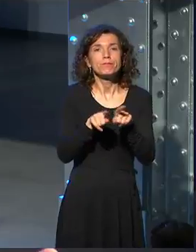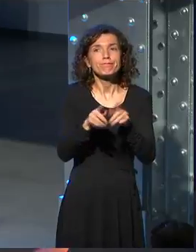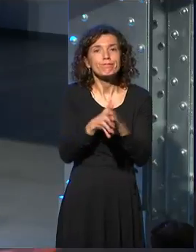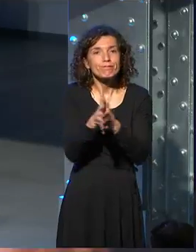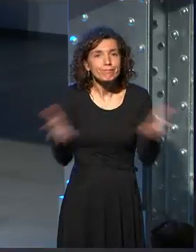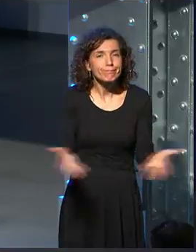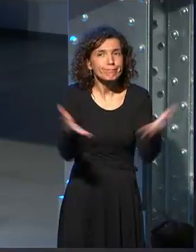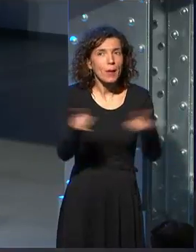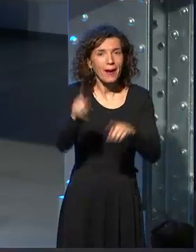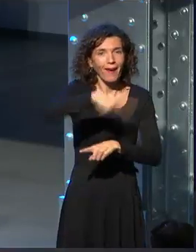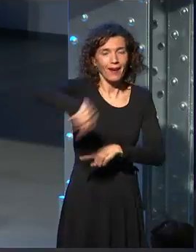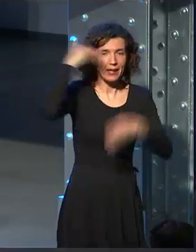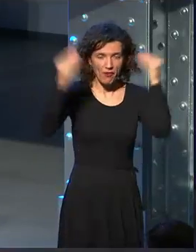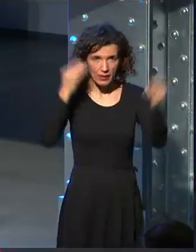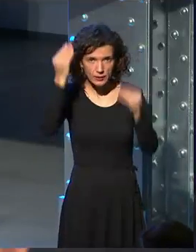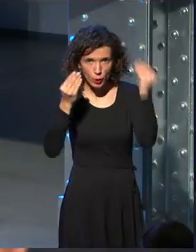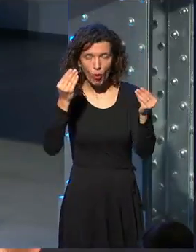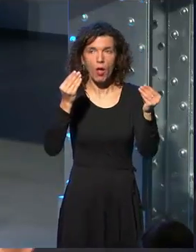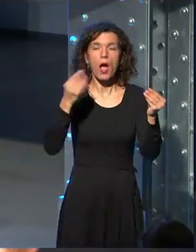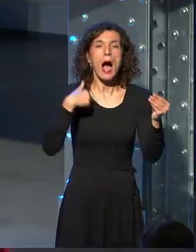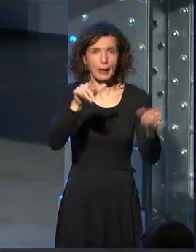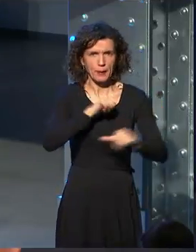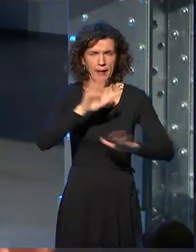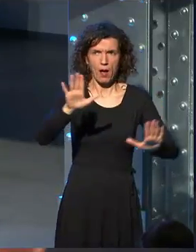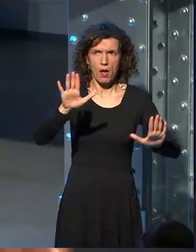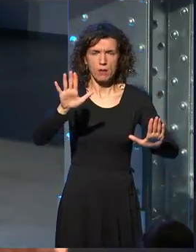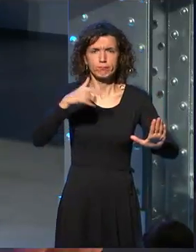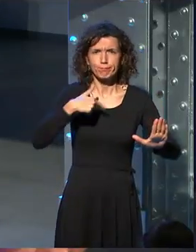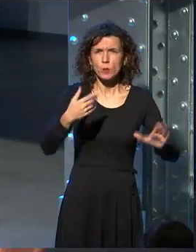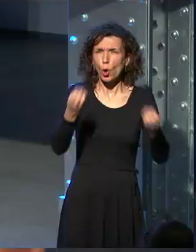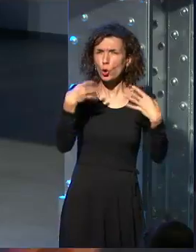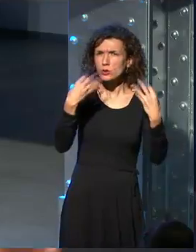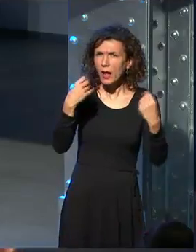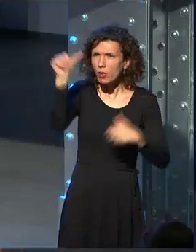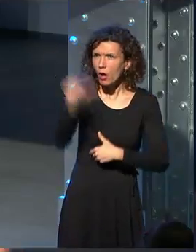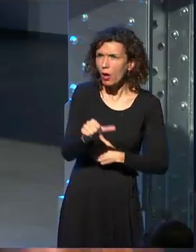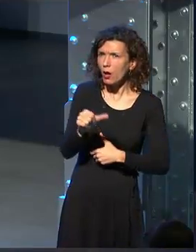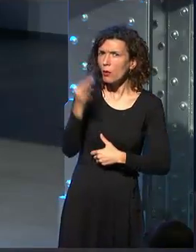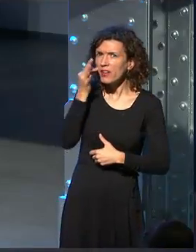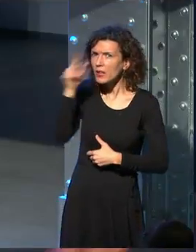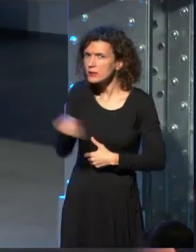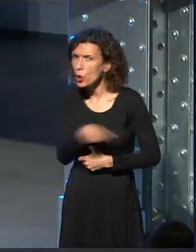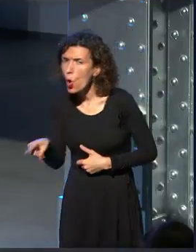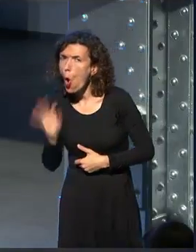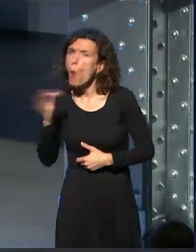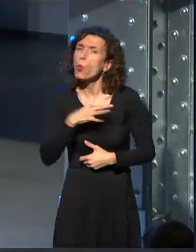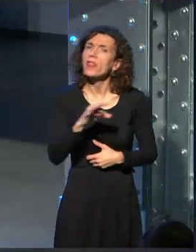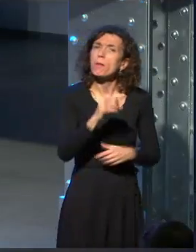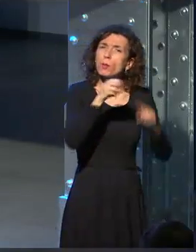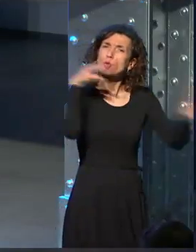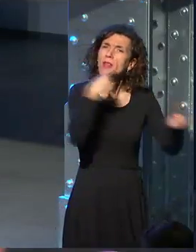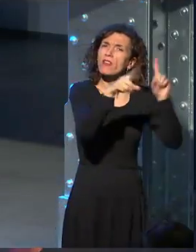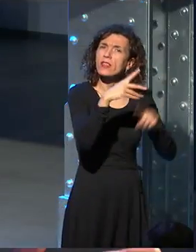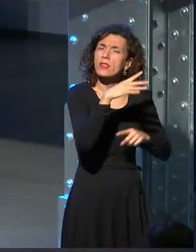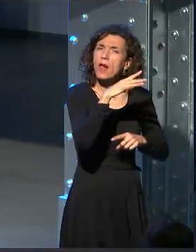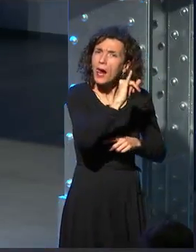de reflexión, que puedas decir, espera, ¿esto que me están contando es así o puede haber otra versión